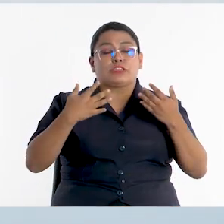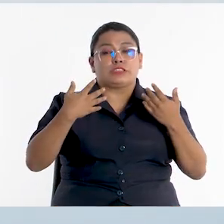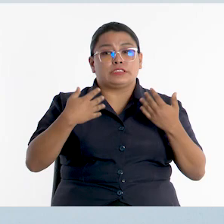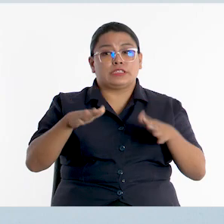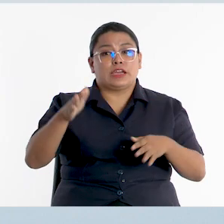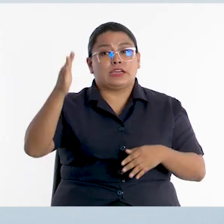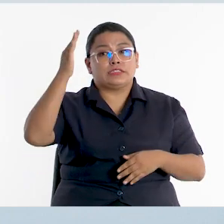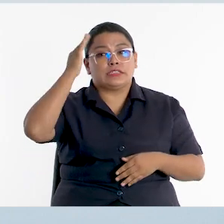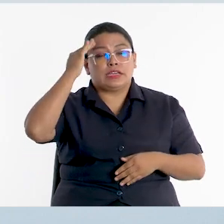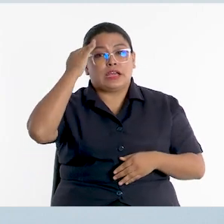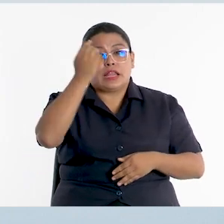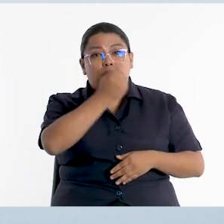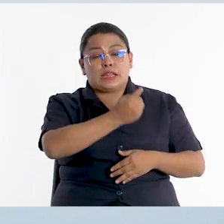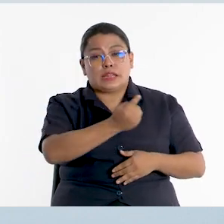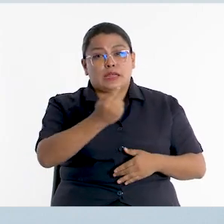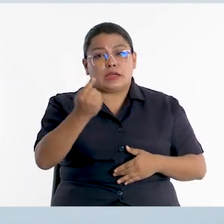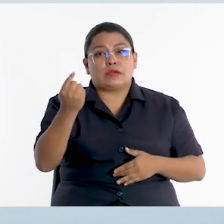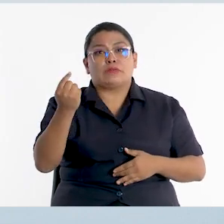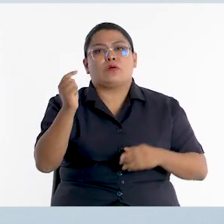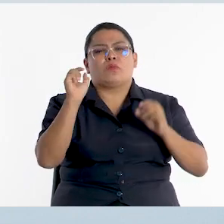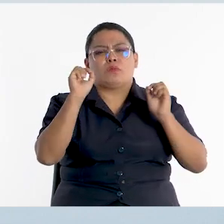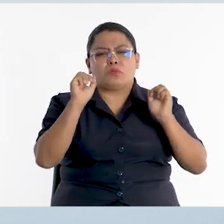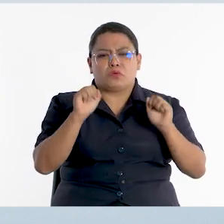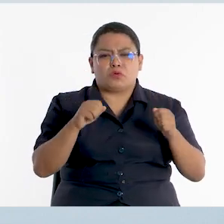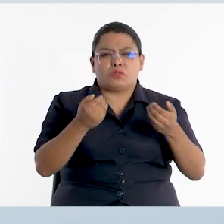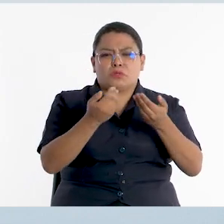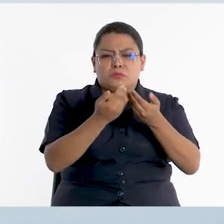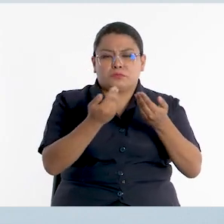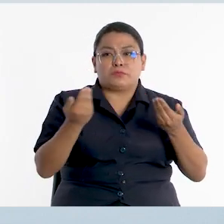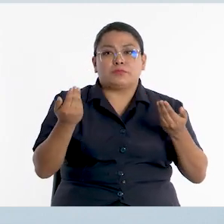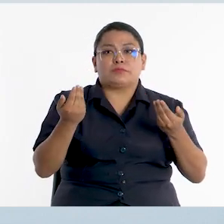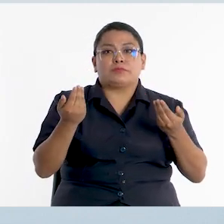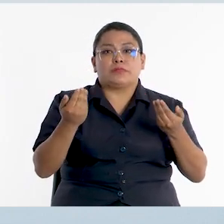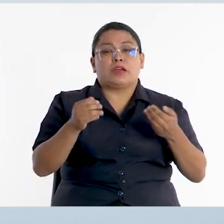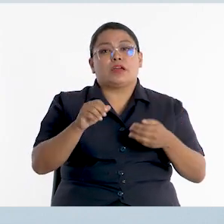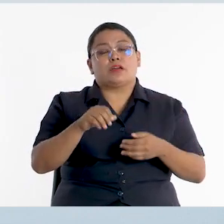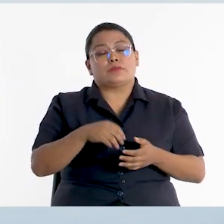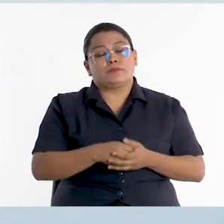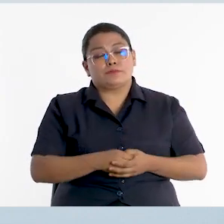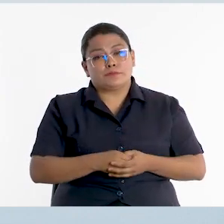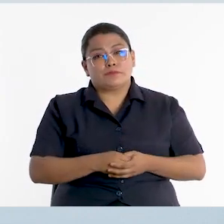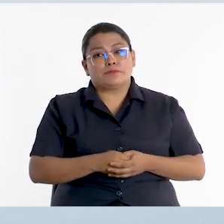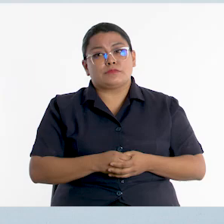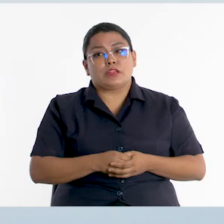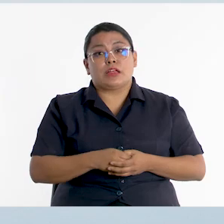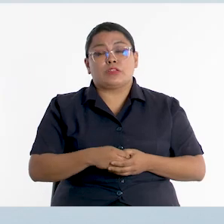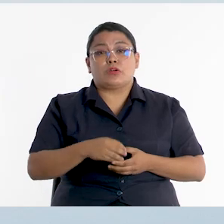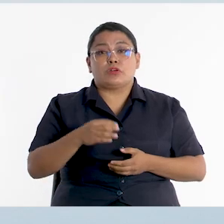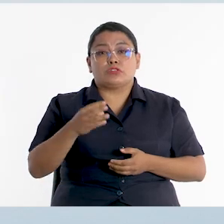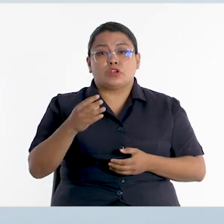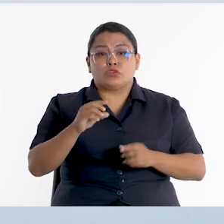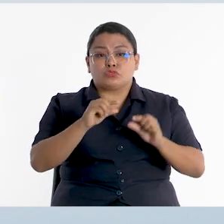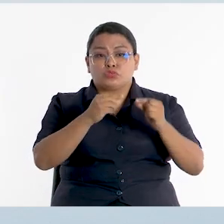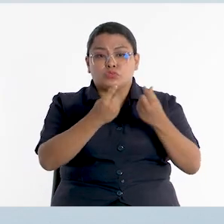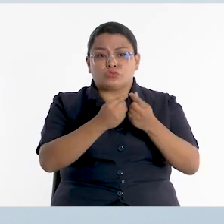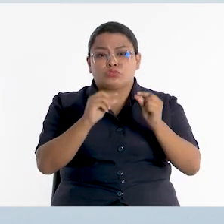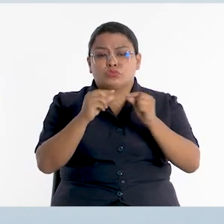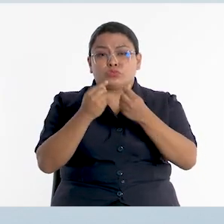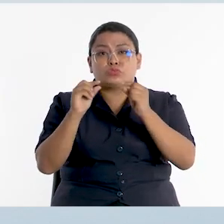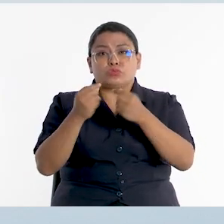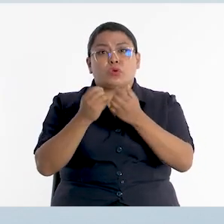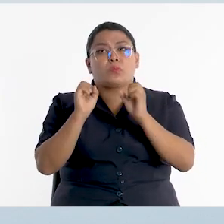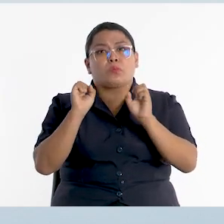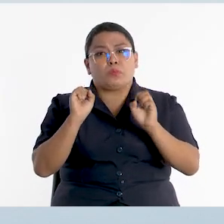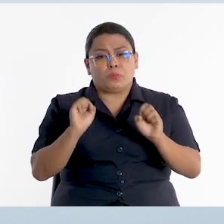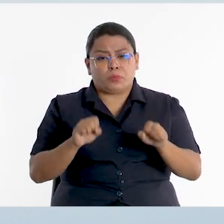Finalmente hemos encontrado la cantidad de personas a las que podemos repartir. En otras palabras, la cantidad de grupos